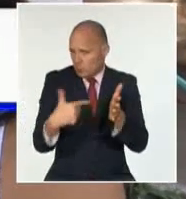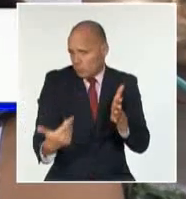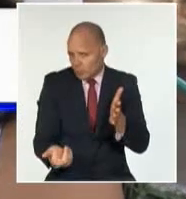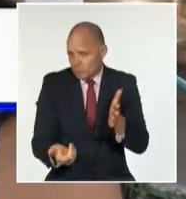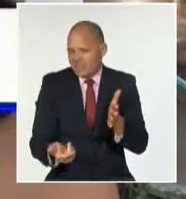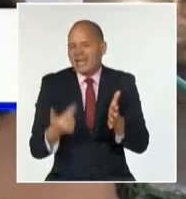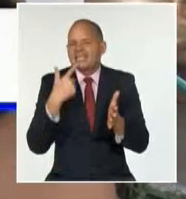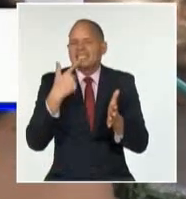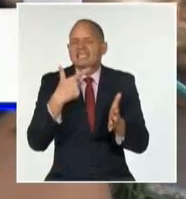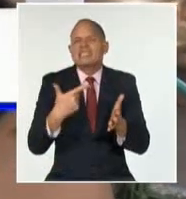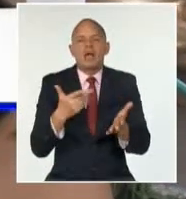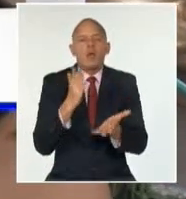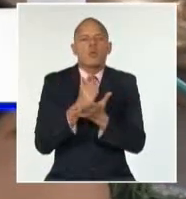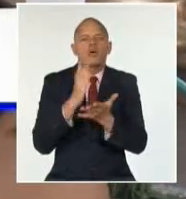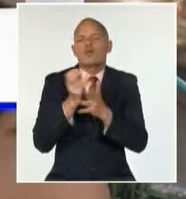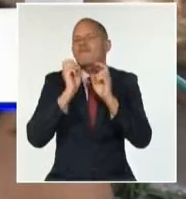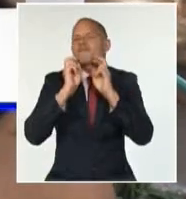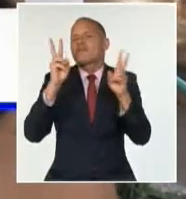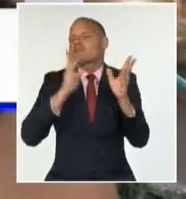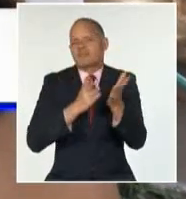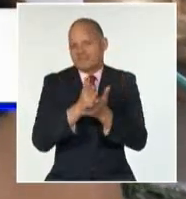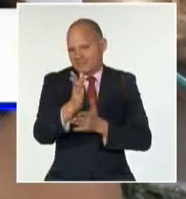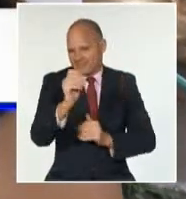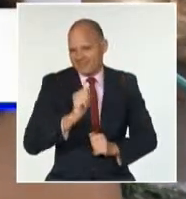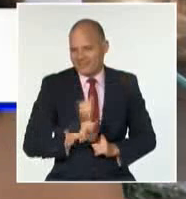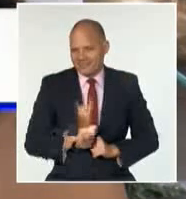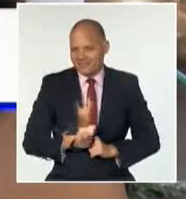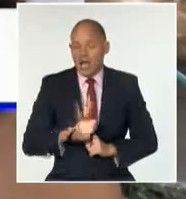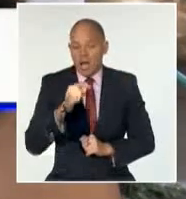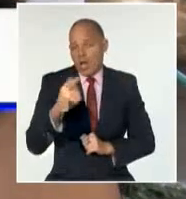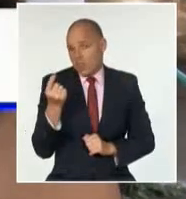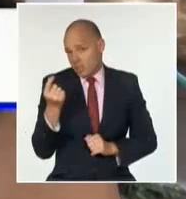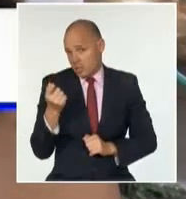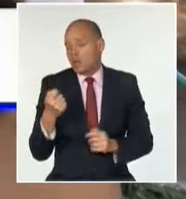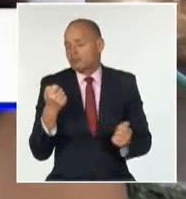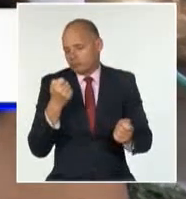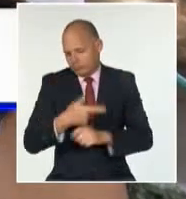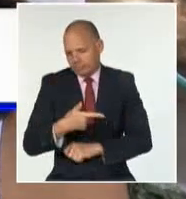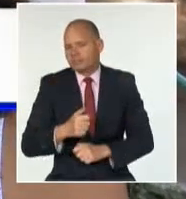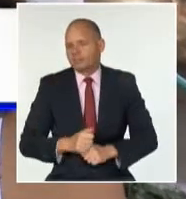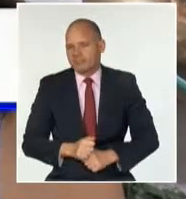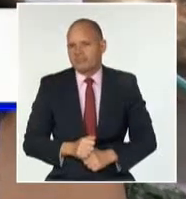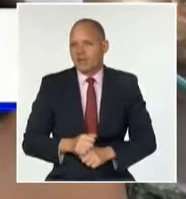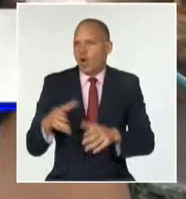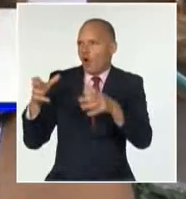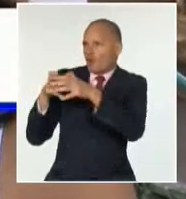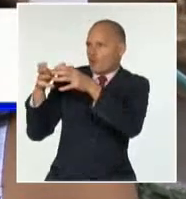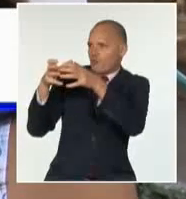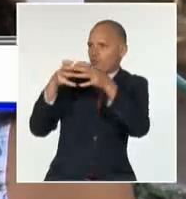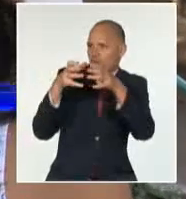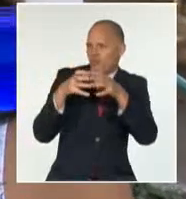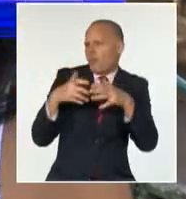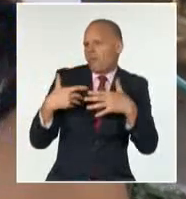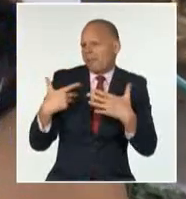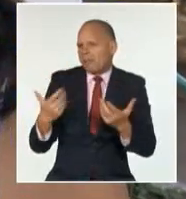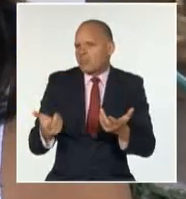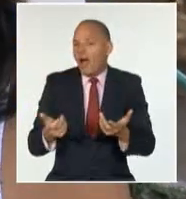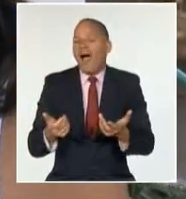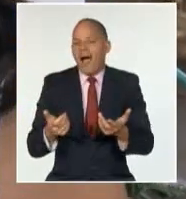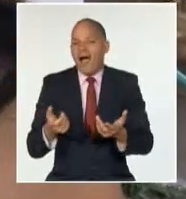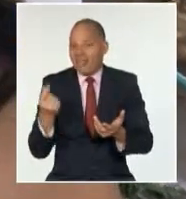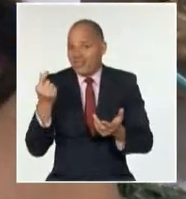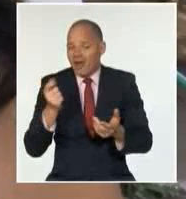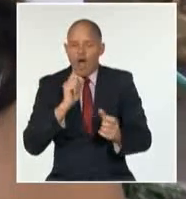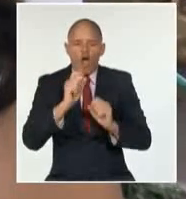libras esterlinas que han donado esos compañeros y también otros sindicatos en el Reino Unido para la compra de equipos de computación,